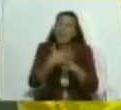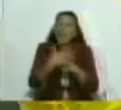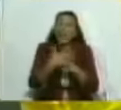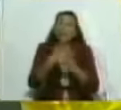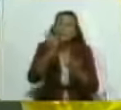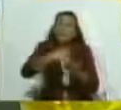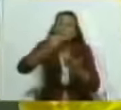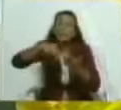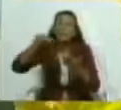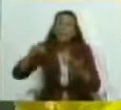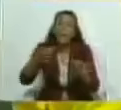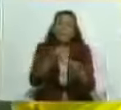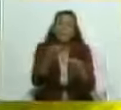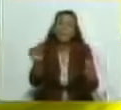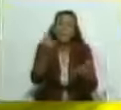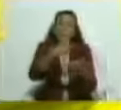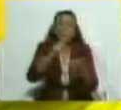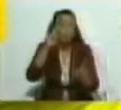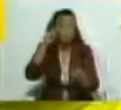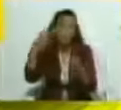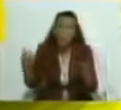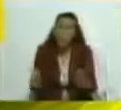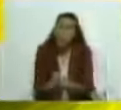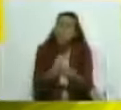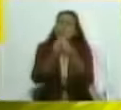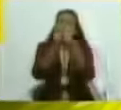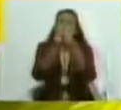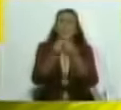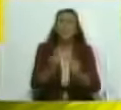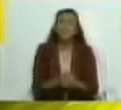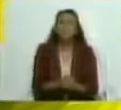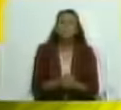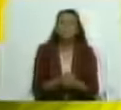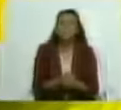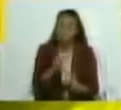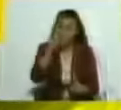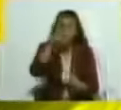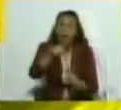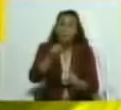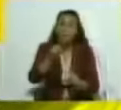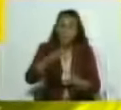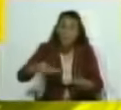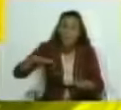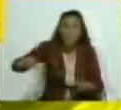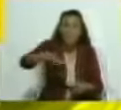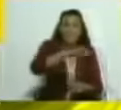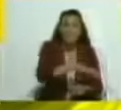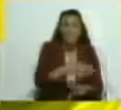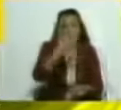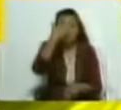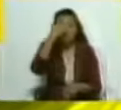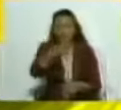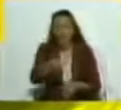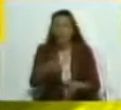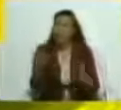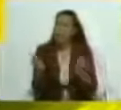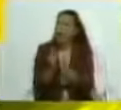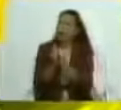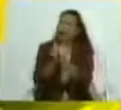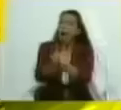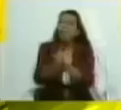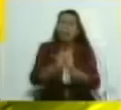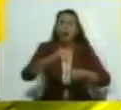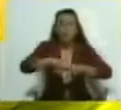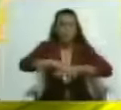mala, pero es mi pluma. Voy con ellos y les digo, vamos para el país, sepa que nos vamos a poner